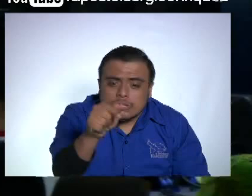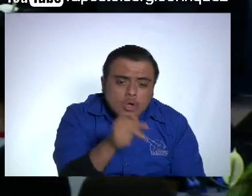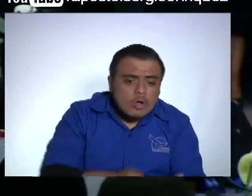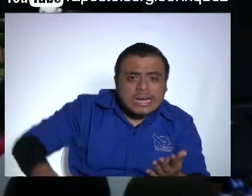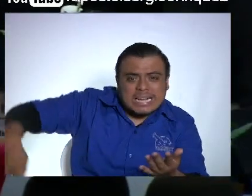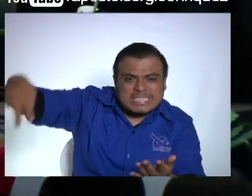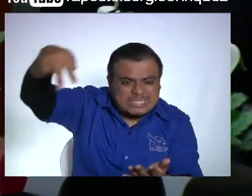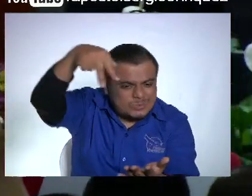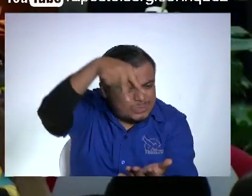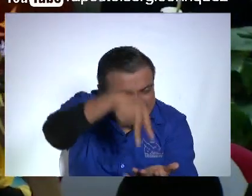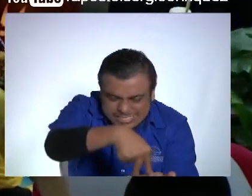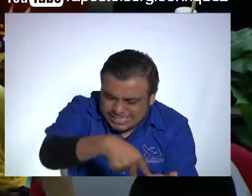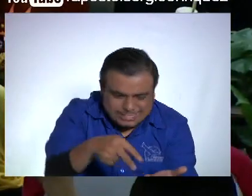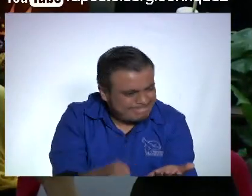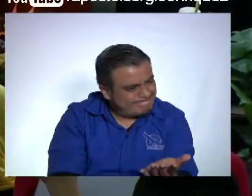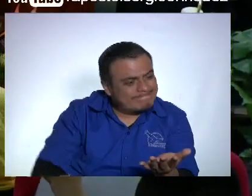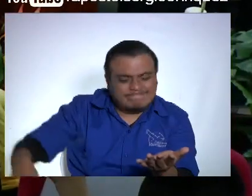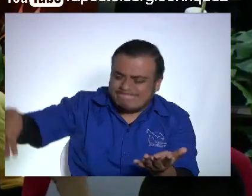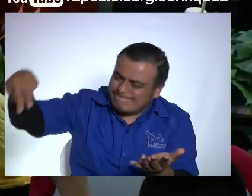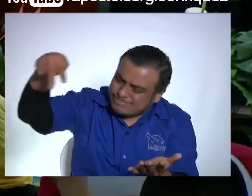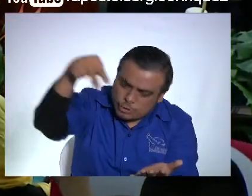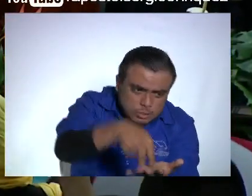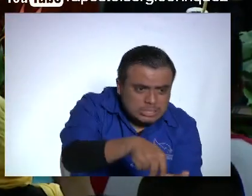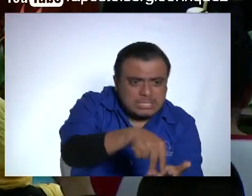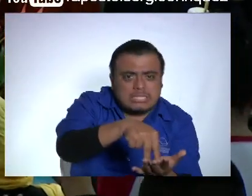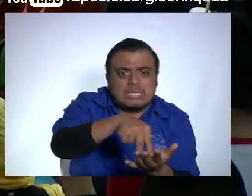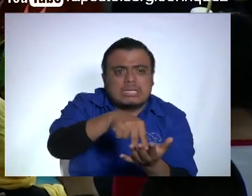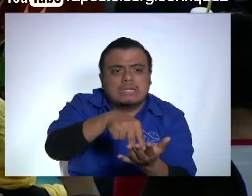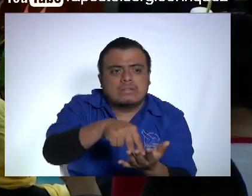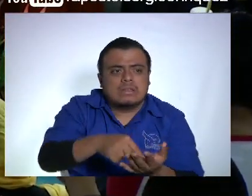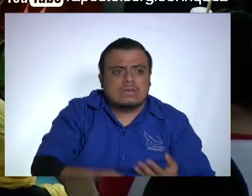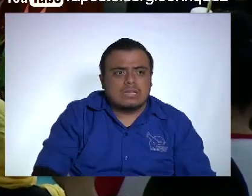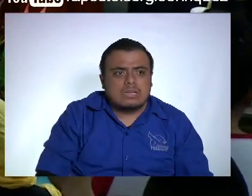noche. Resucita esta noche.